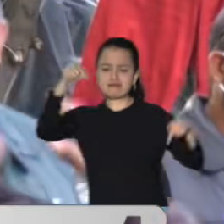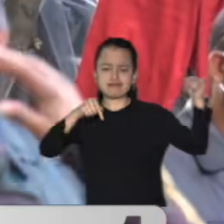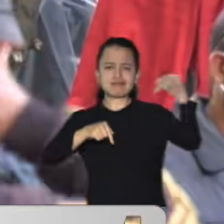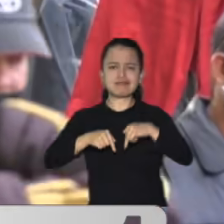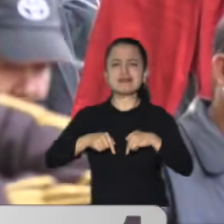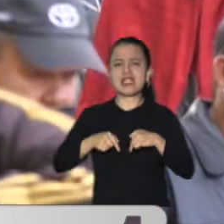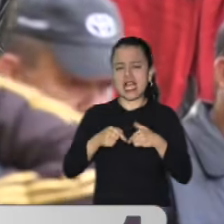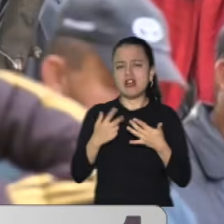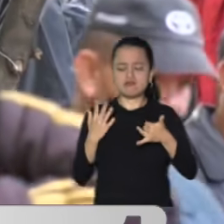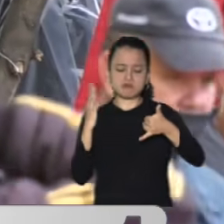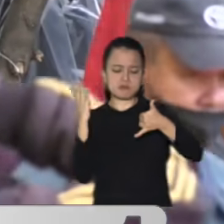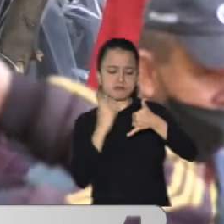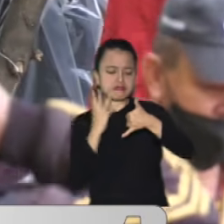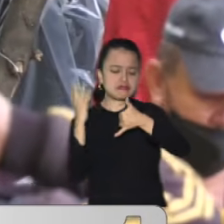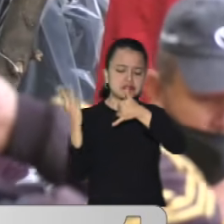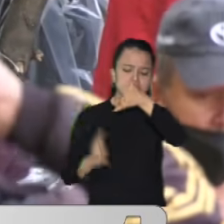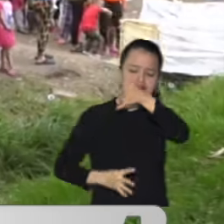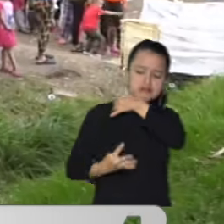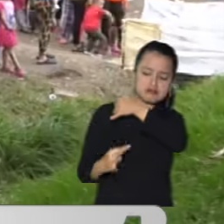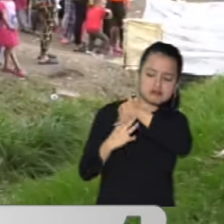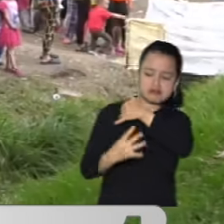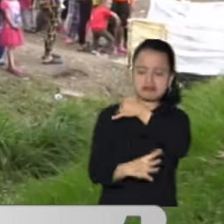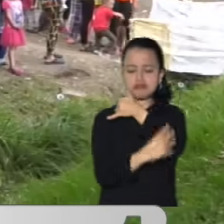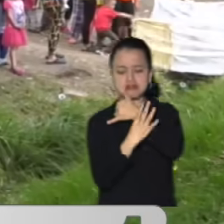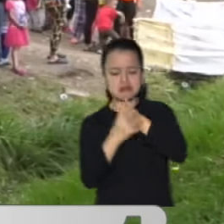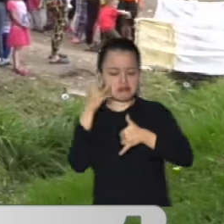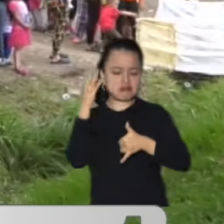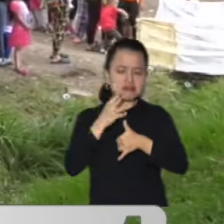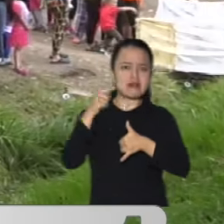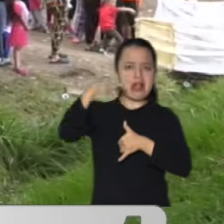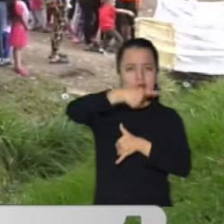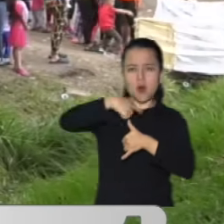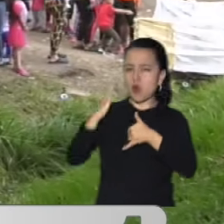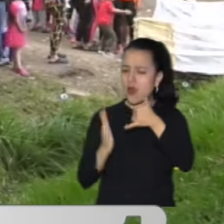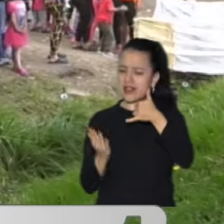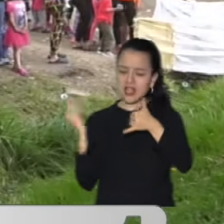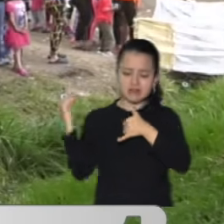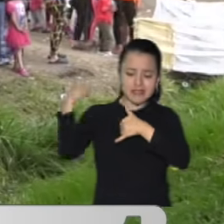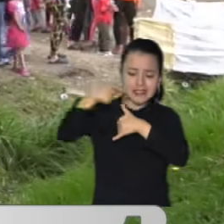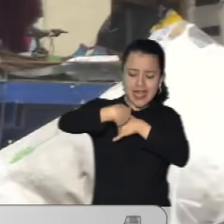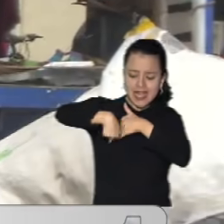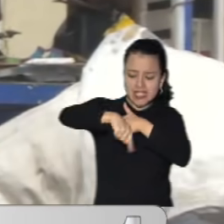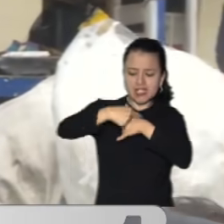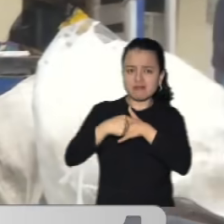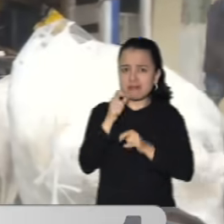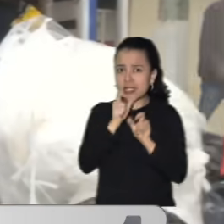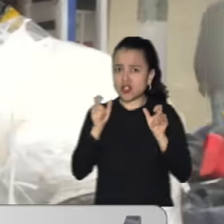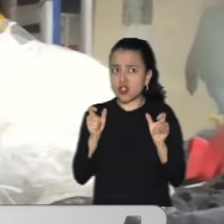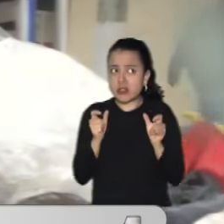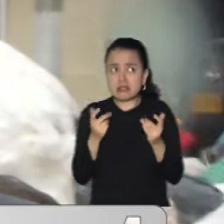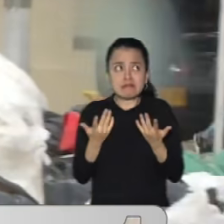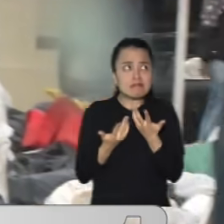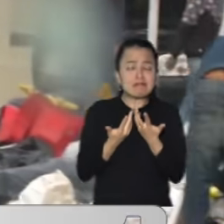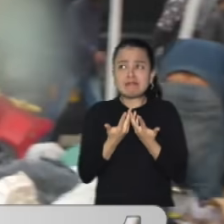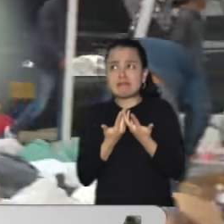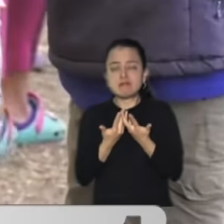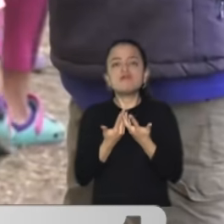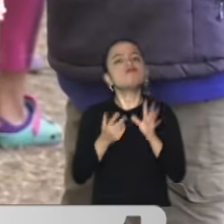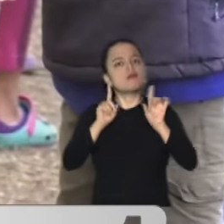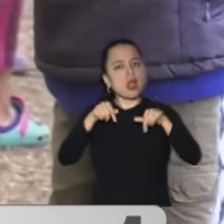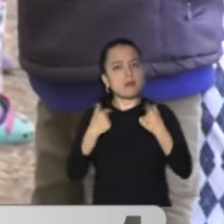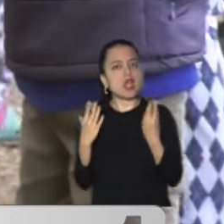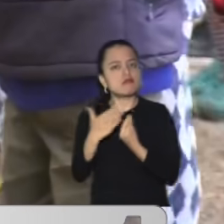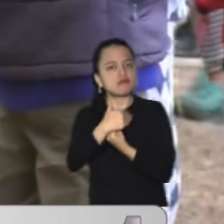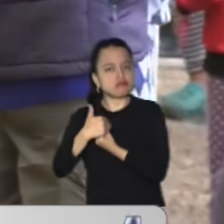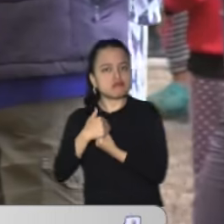el director de la entidad migratoria, Juan Francisco Espinosa. Ha dicho el director que esto va a empezar a hacerse con las personas